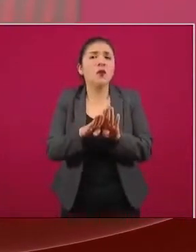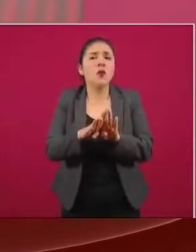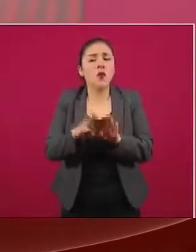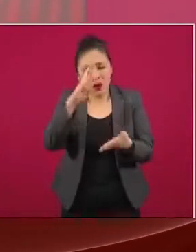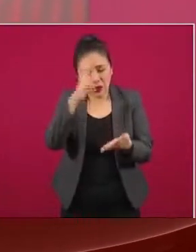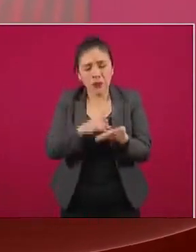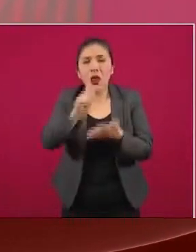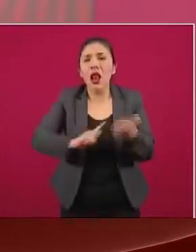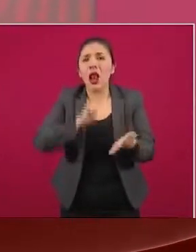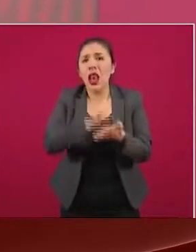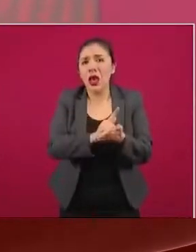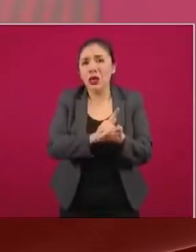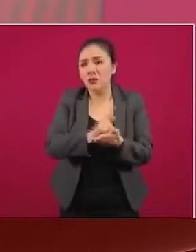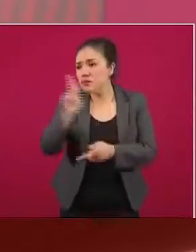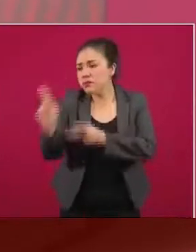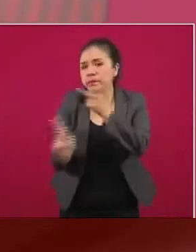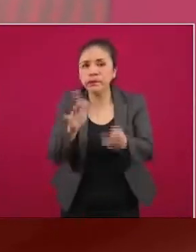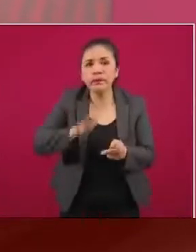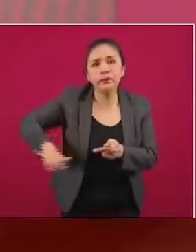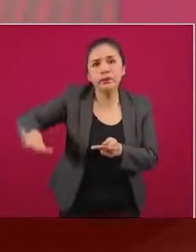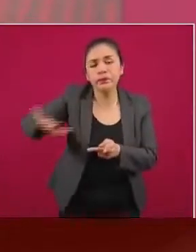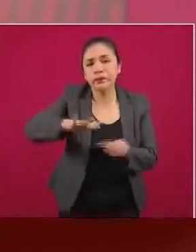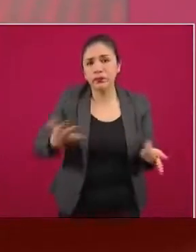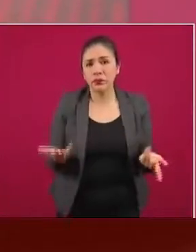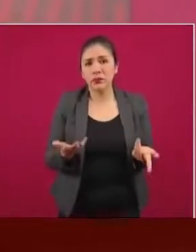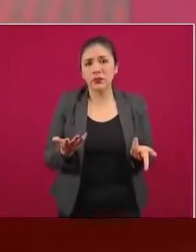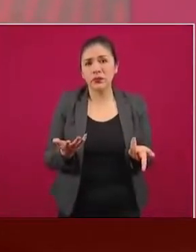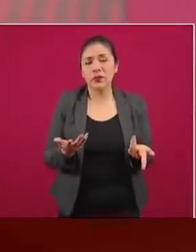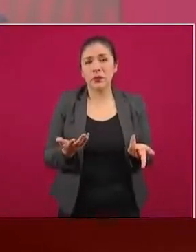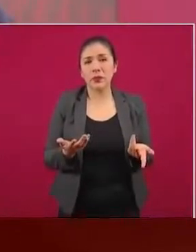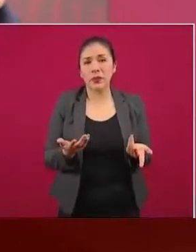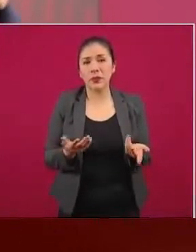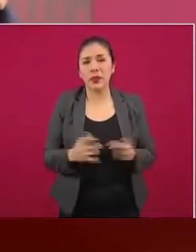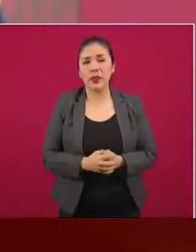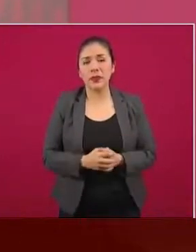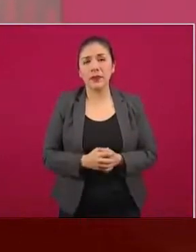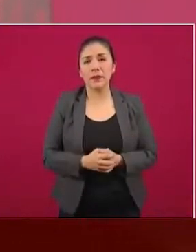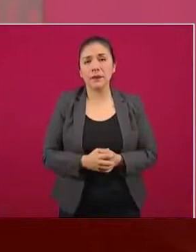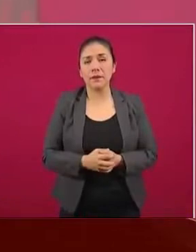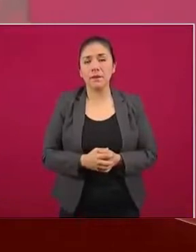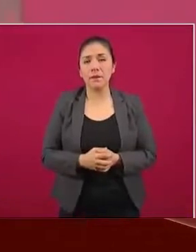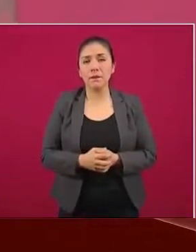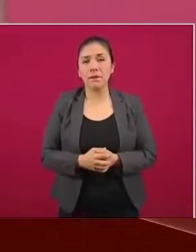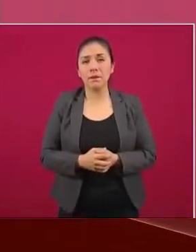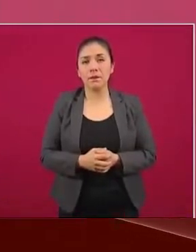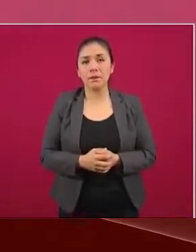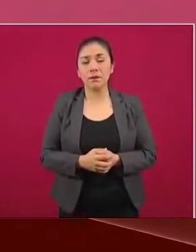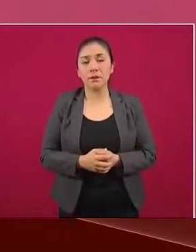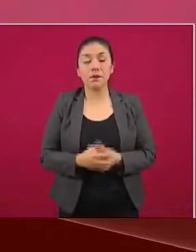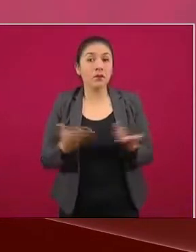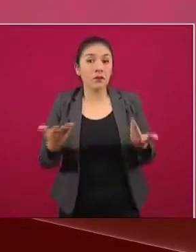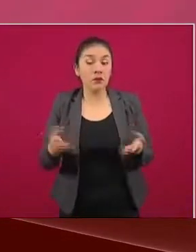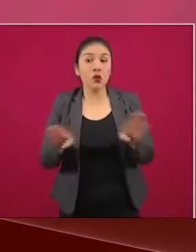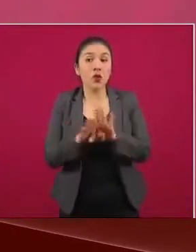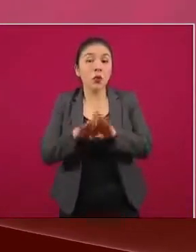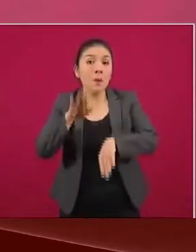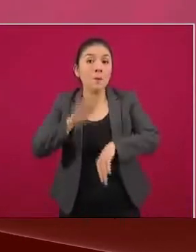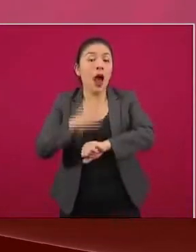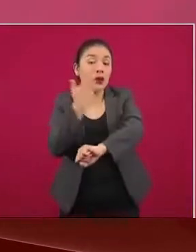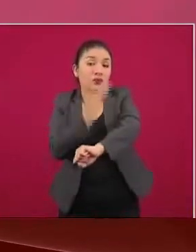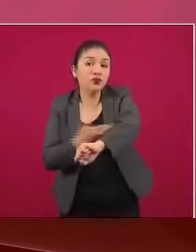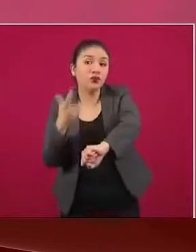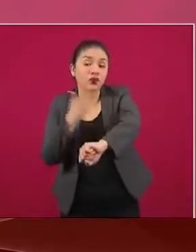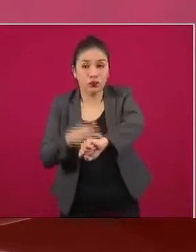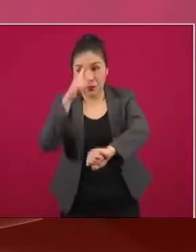anunció que desde mañana 24 de diciembre iniciará la vacunación contra el COVID-19 al personal médico. Sin